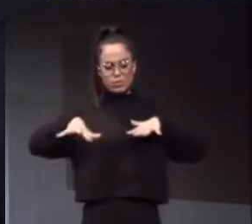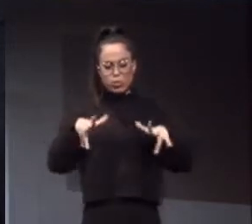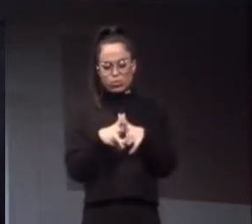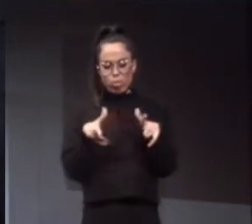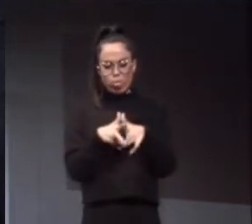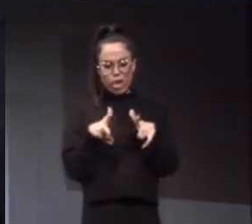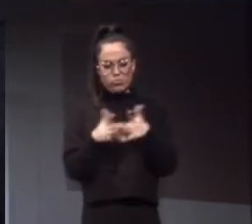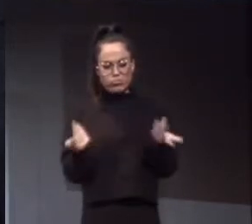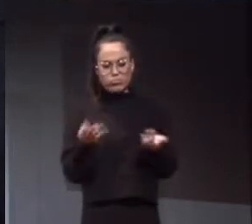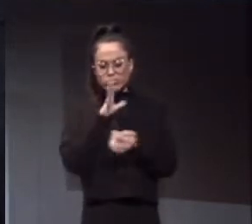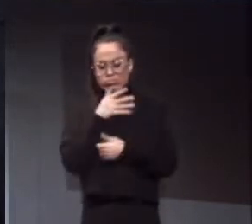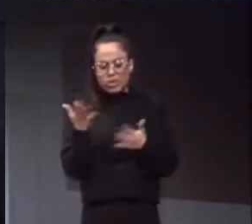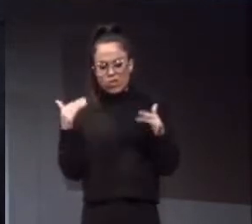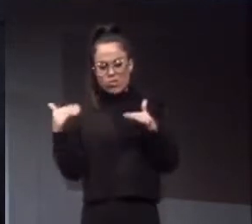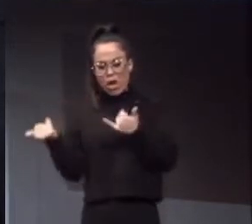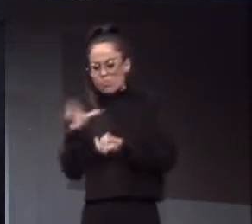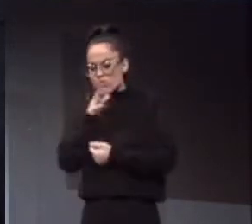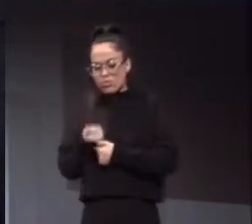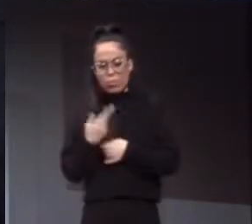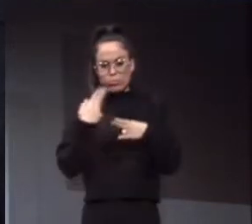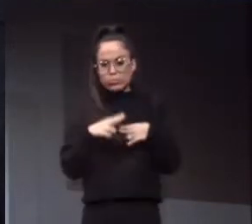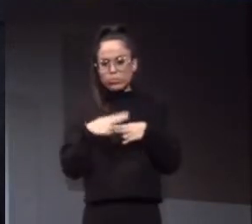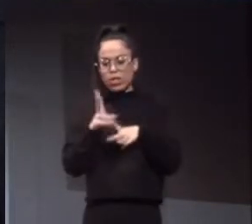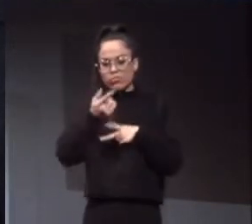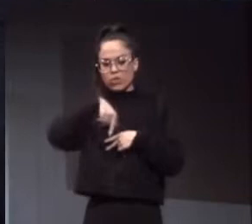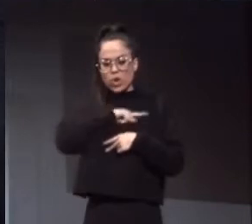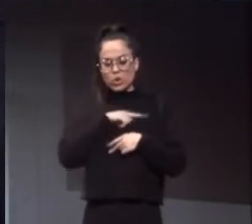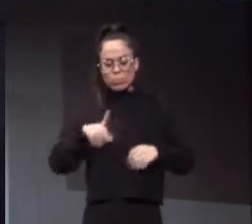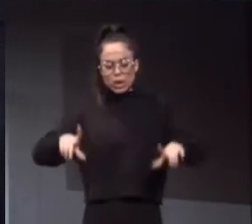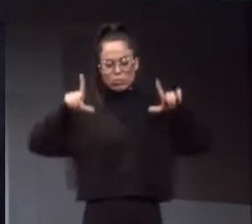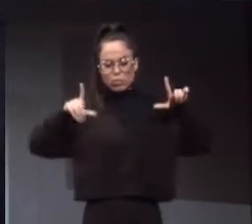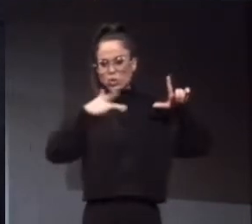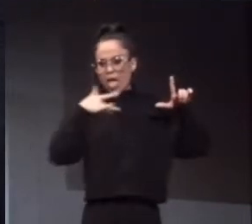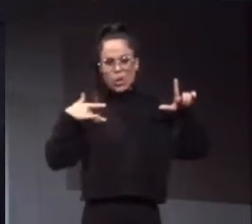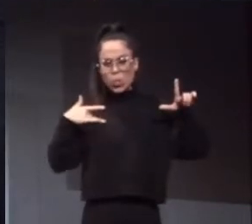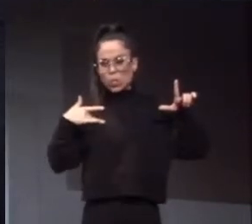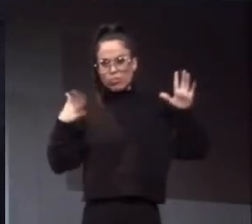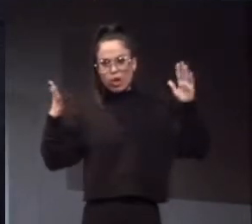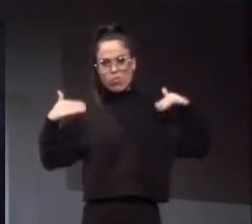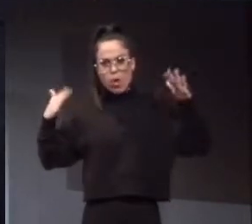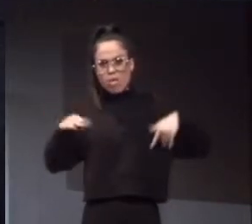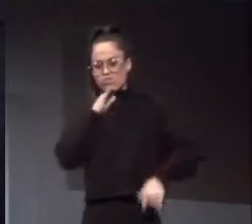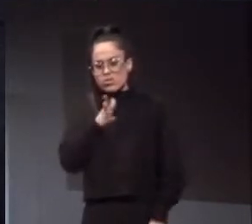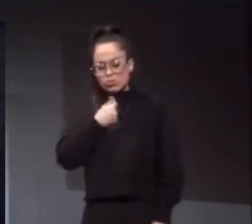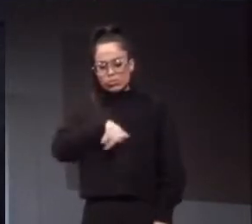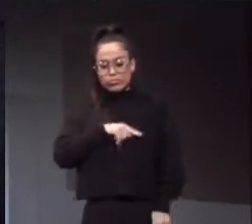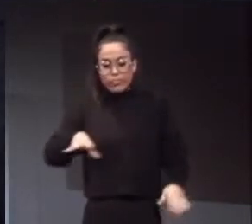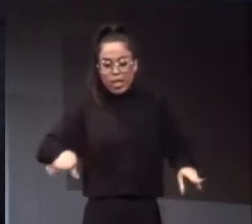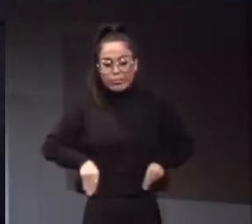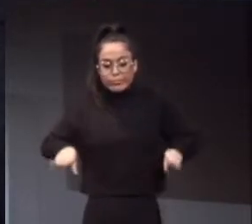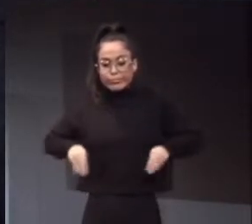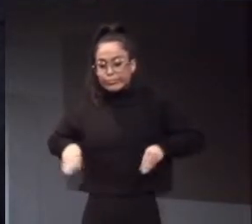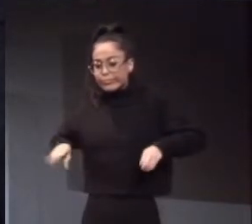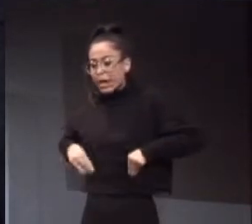partidismo político nos quitan el protagonismo nuestra salud porque nos obligan a aceptar bueno un